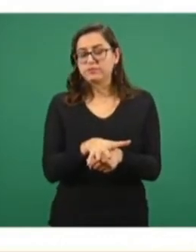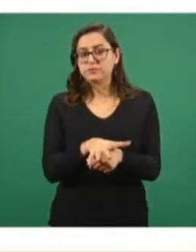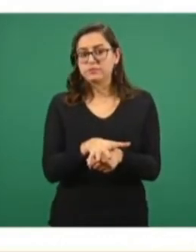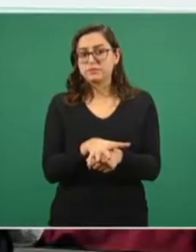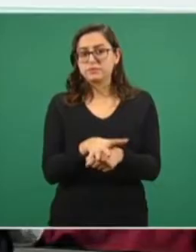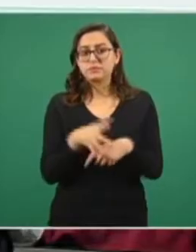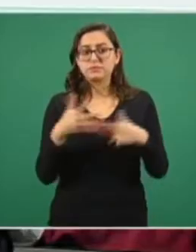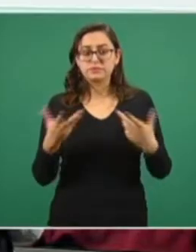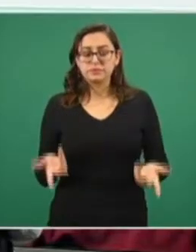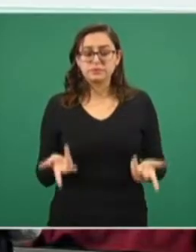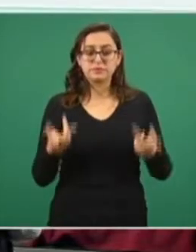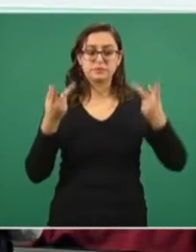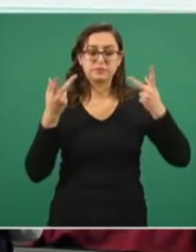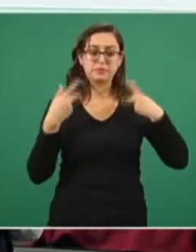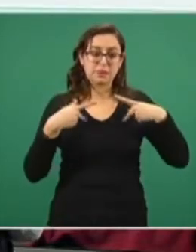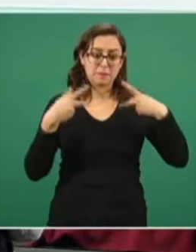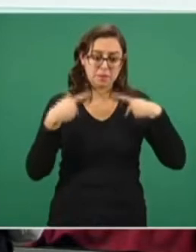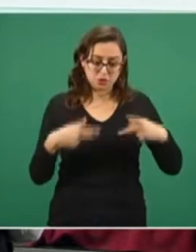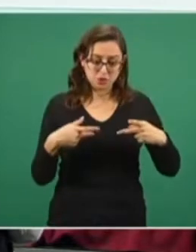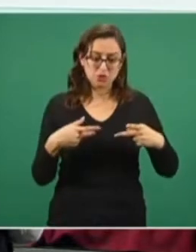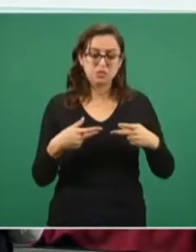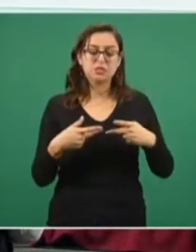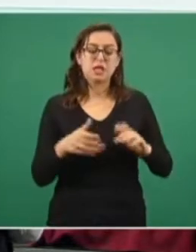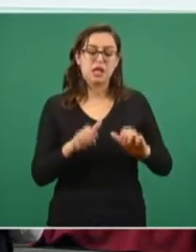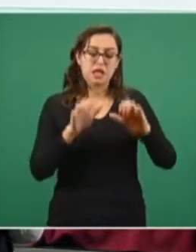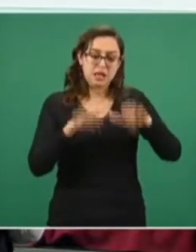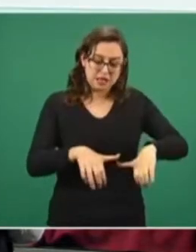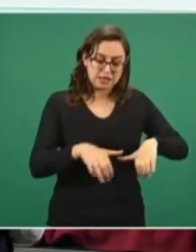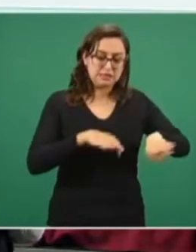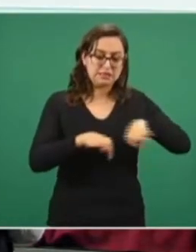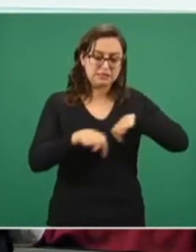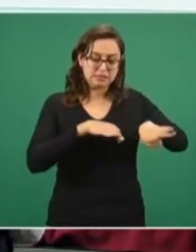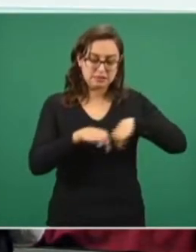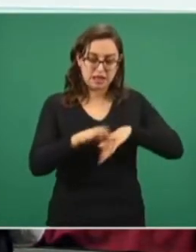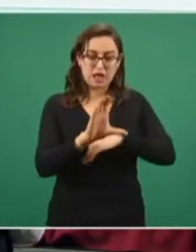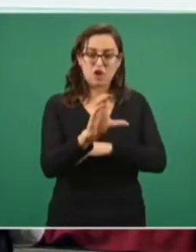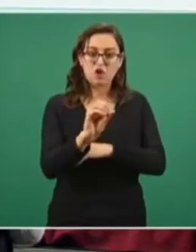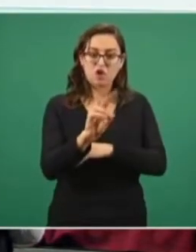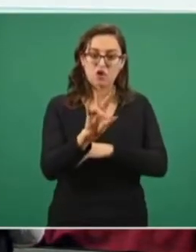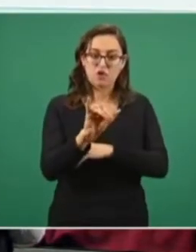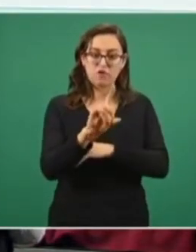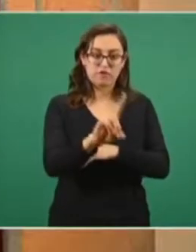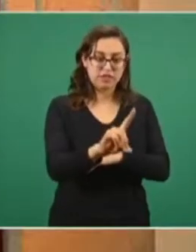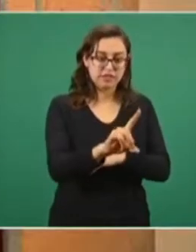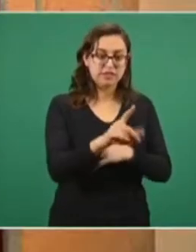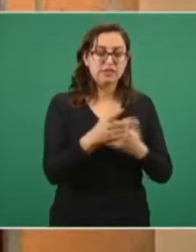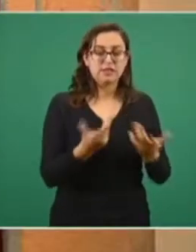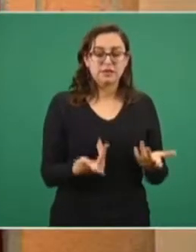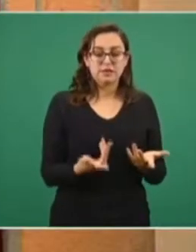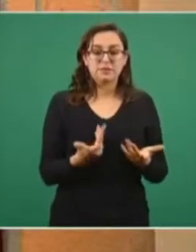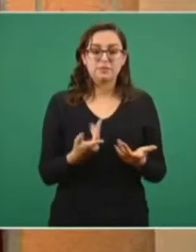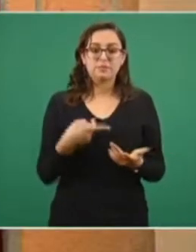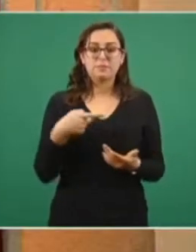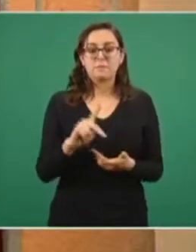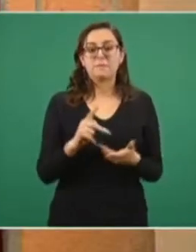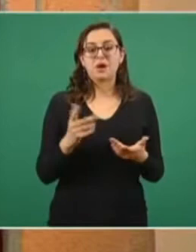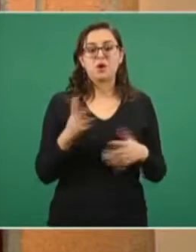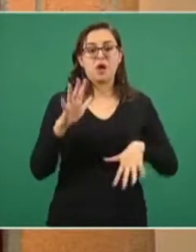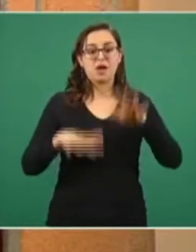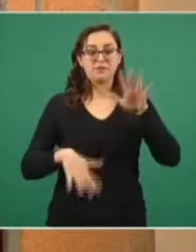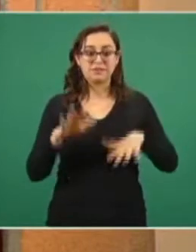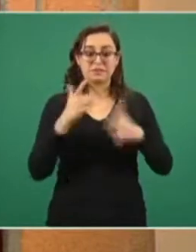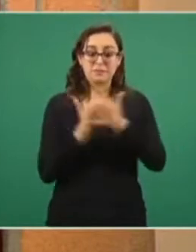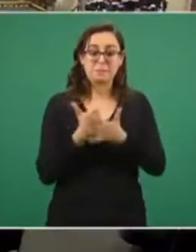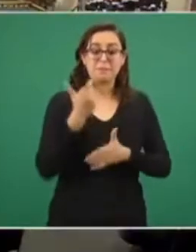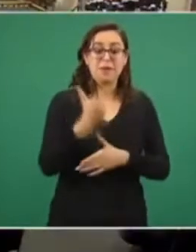se inicialmente entran a la atención de pacientes COVID, dado que la nómina en el IMSS se paga por adelantado. La que